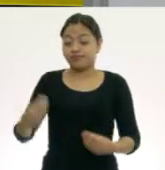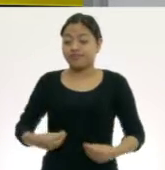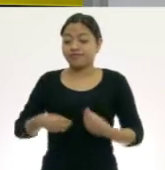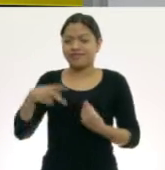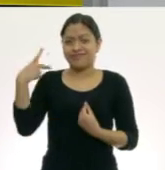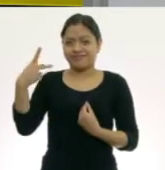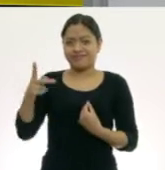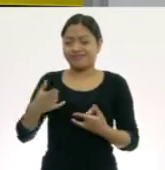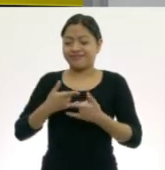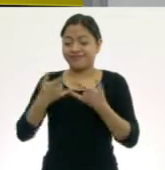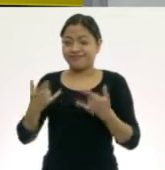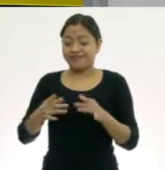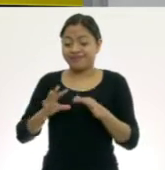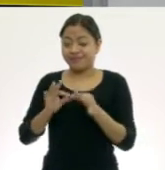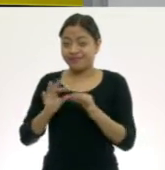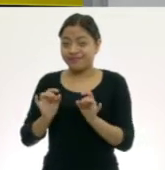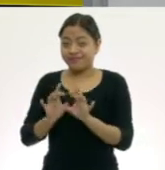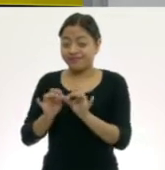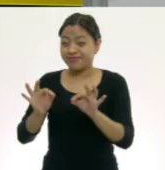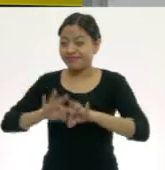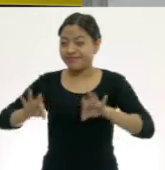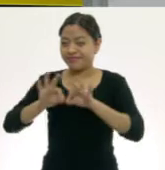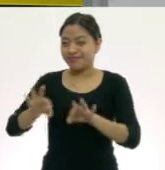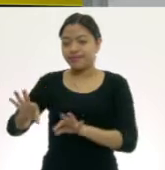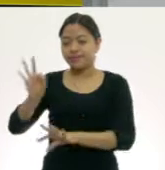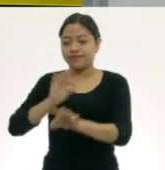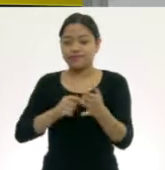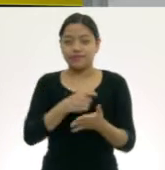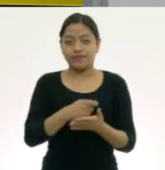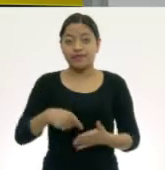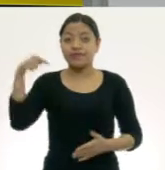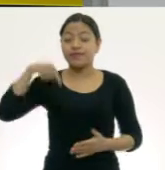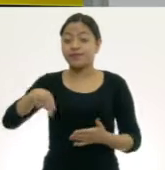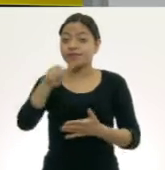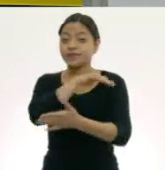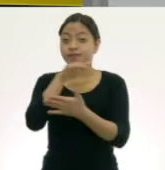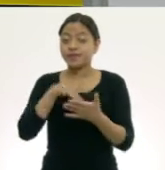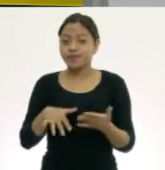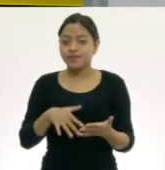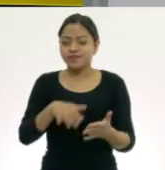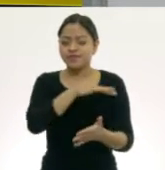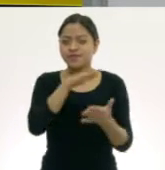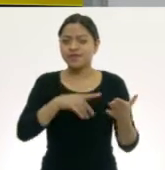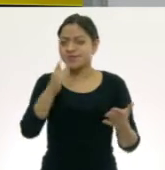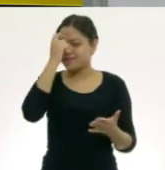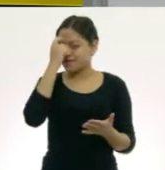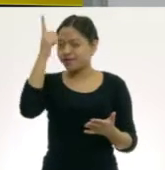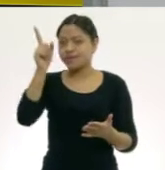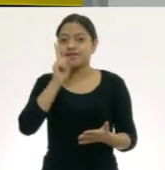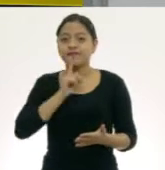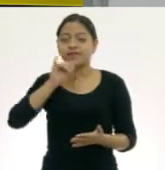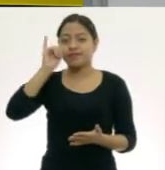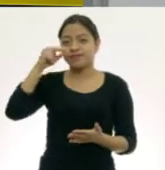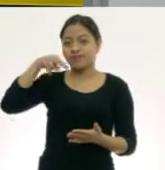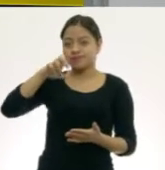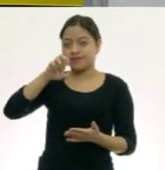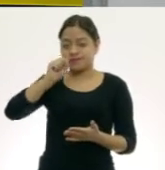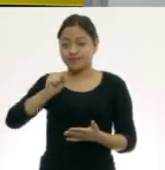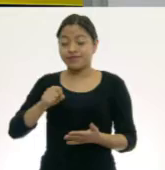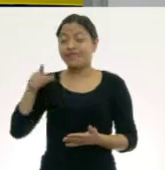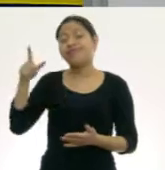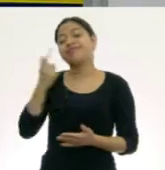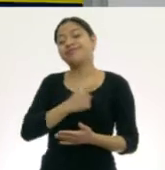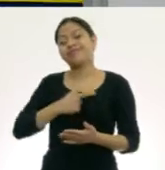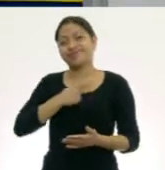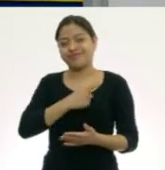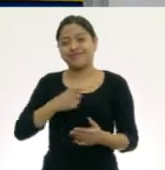vida. Y vamos a comenzar con nuestra lectura, como siempre. Este es un texto de Inés Arredondo y te va a gustar